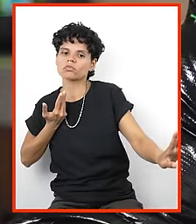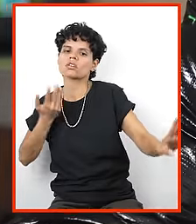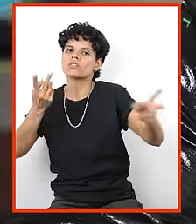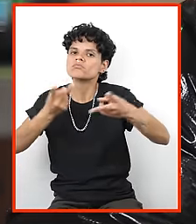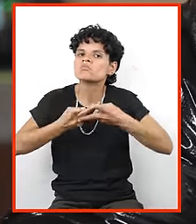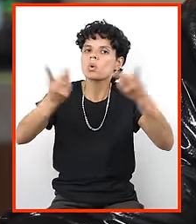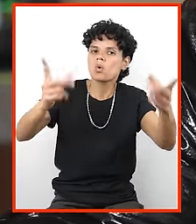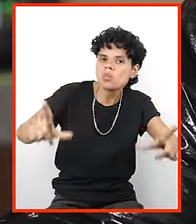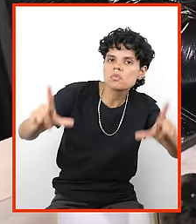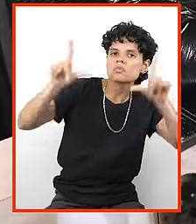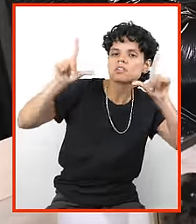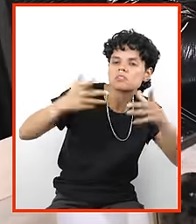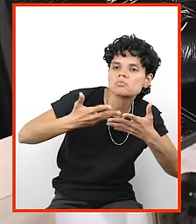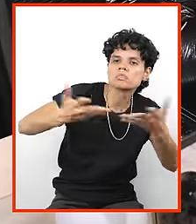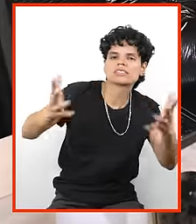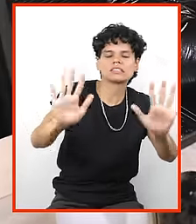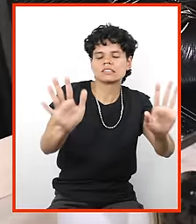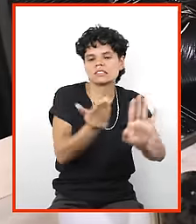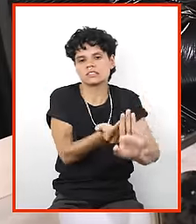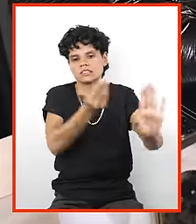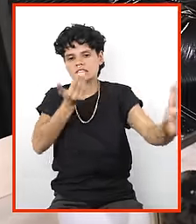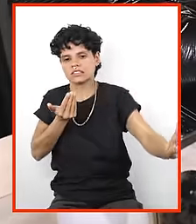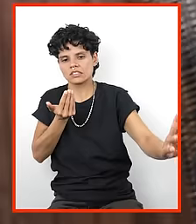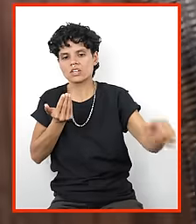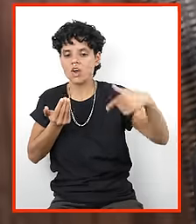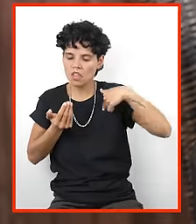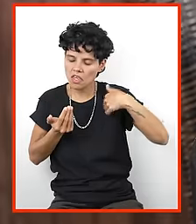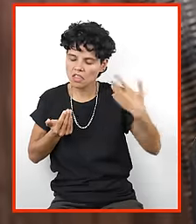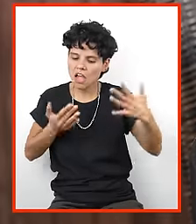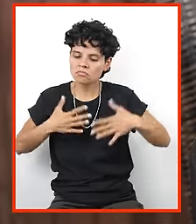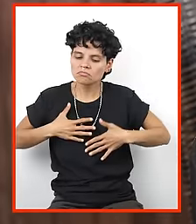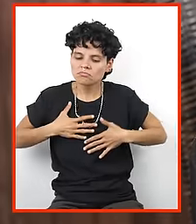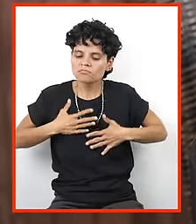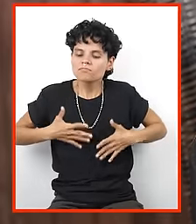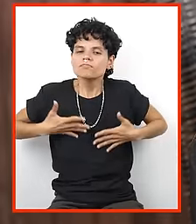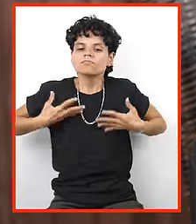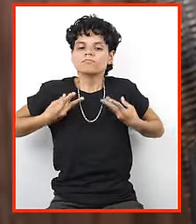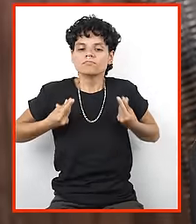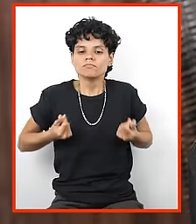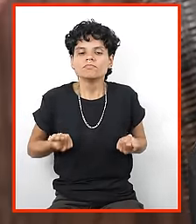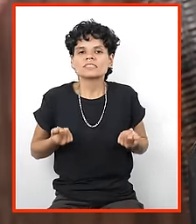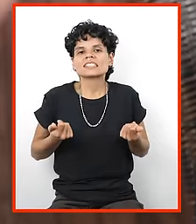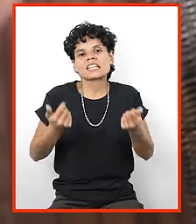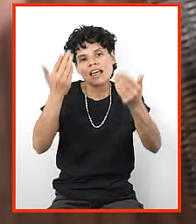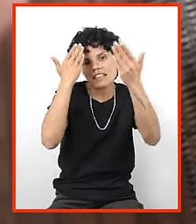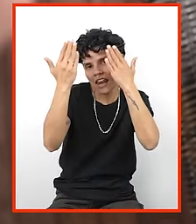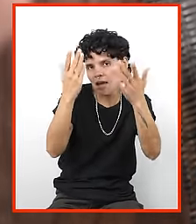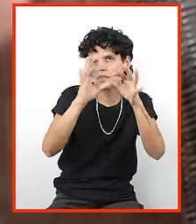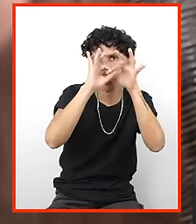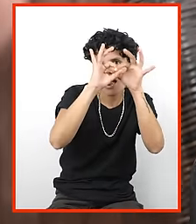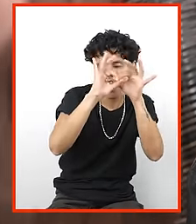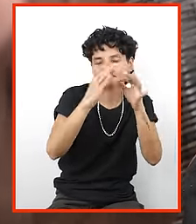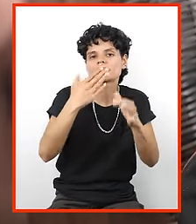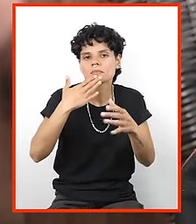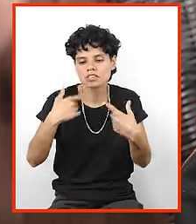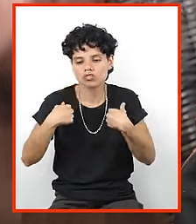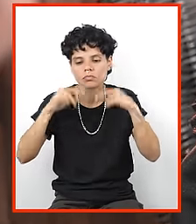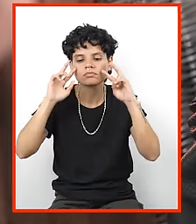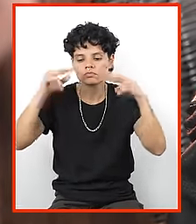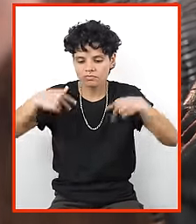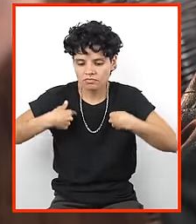de las entrevistas, sí. De las conversaciones. Y hoy día, todo. Gracias a Dios, estoy mejor, gracias a la terapia, gracias a hacerse cargo